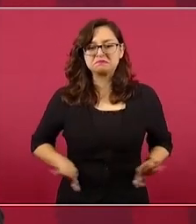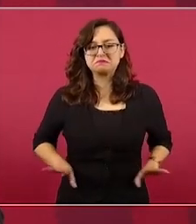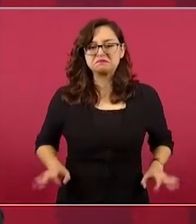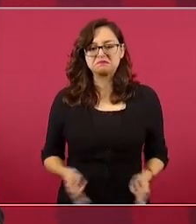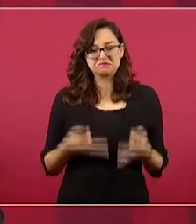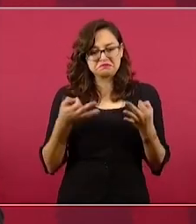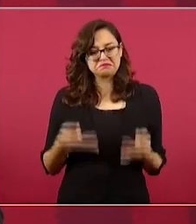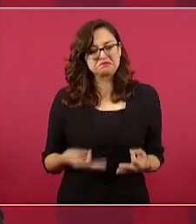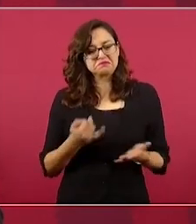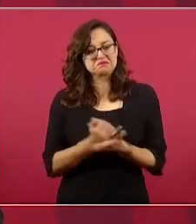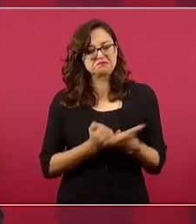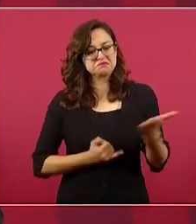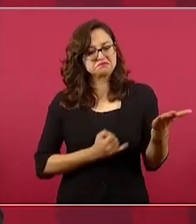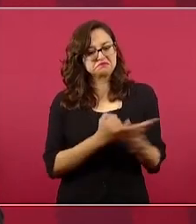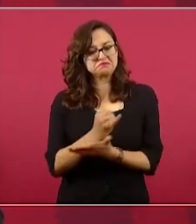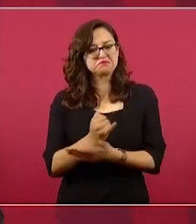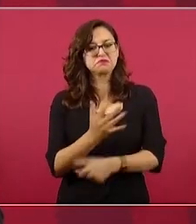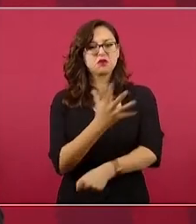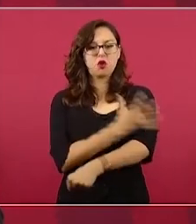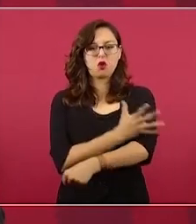honesto,